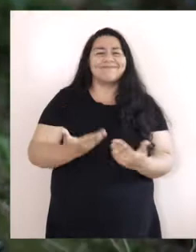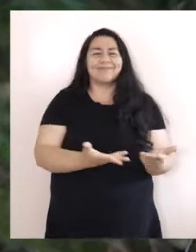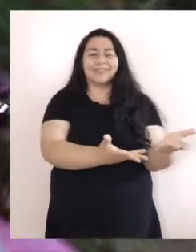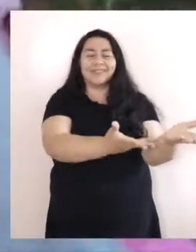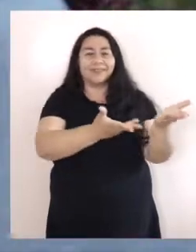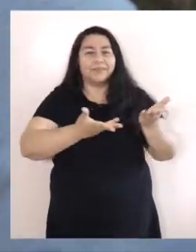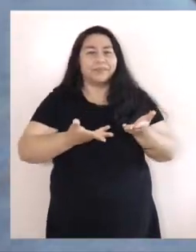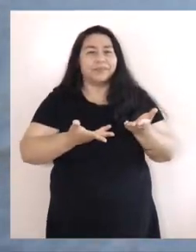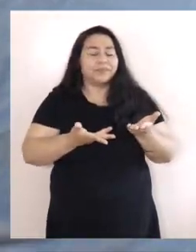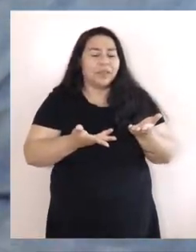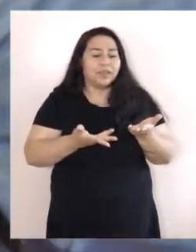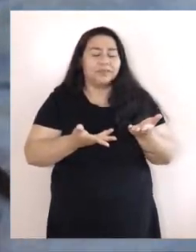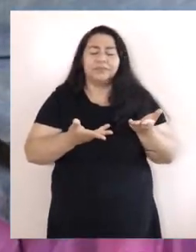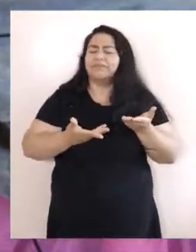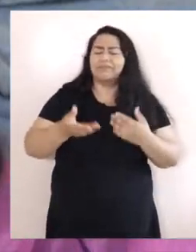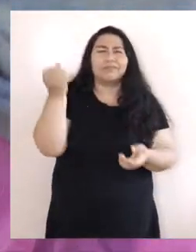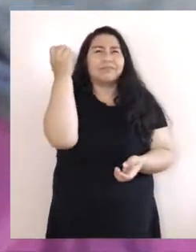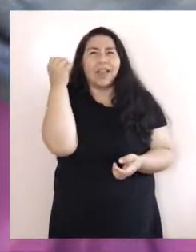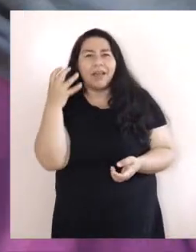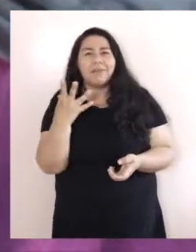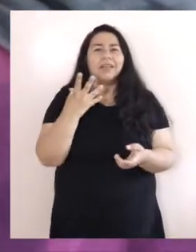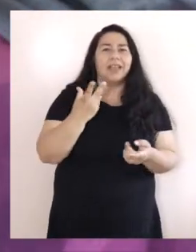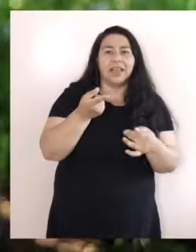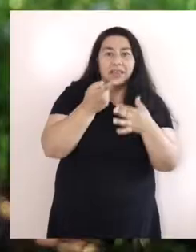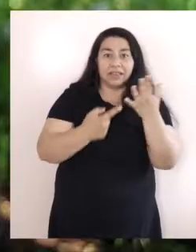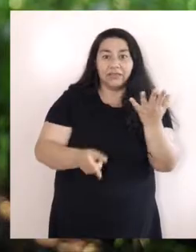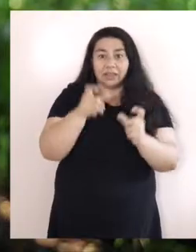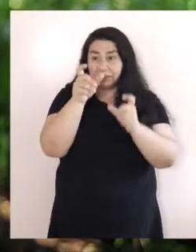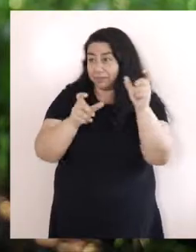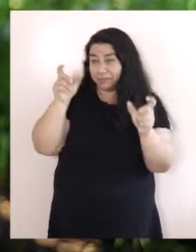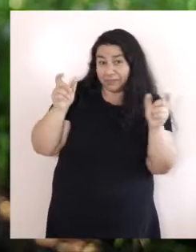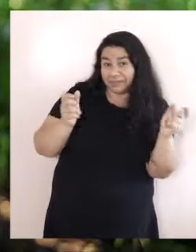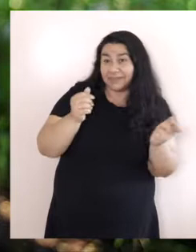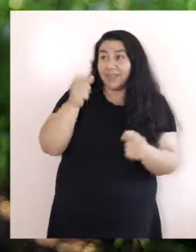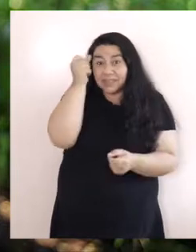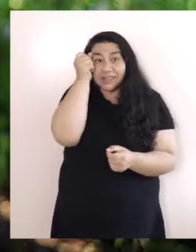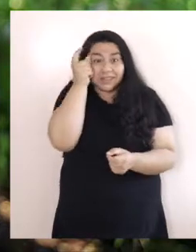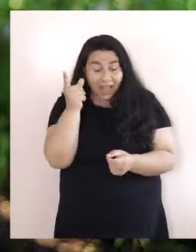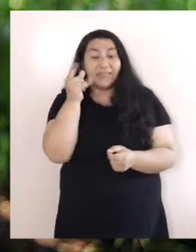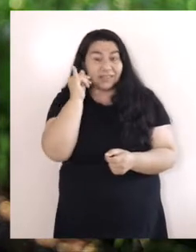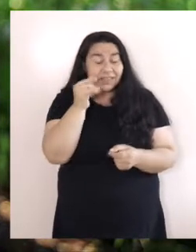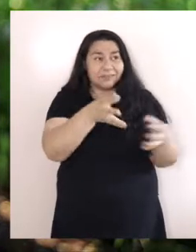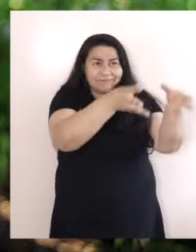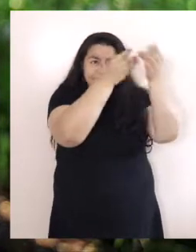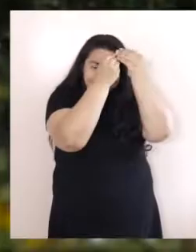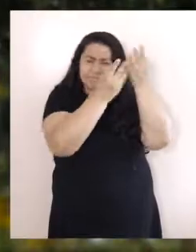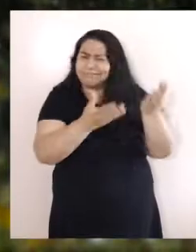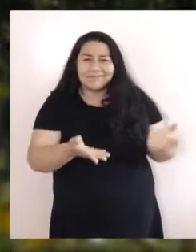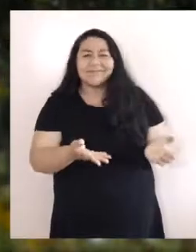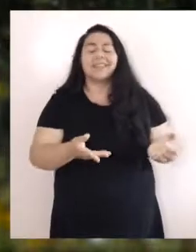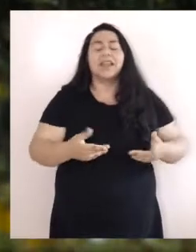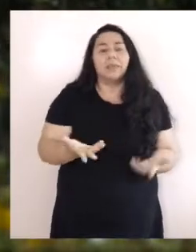brindó unos aprendizajes que a lo mejor nosotros sí, a lo mejor lo podíamos saber, pero no los teníamos tan adquiridos.